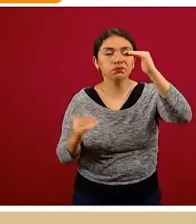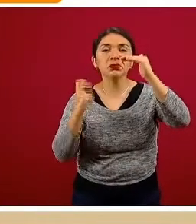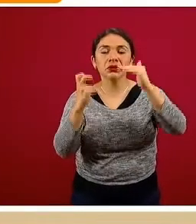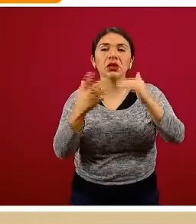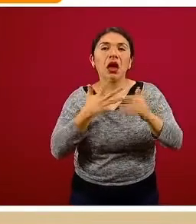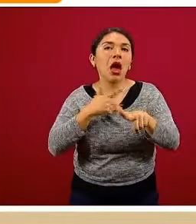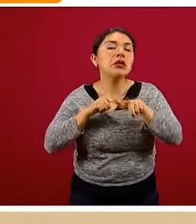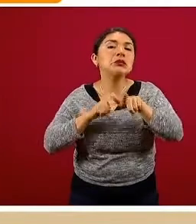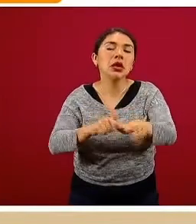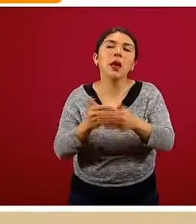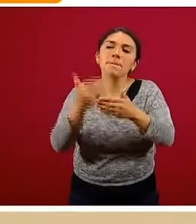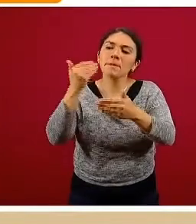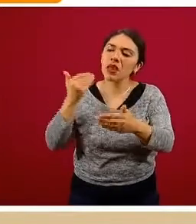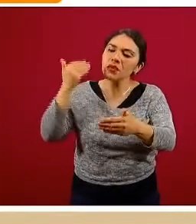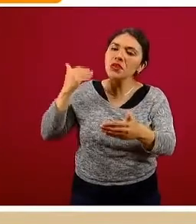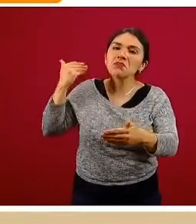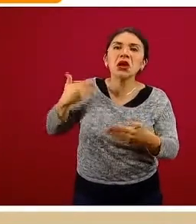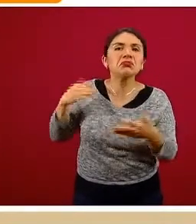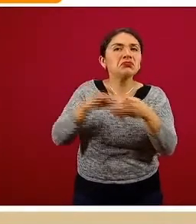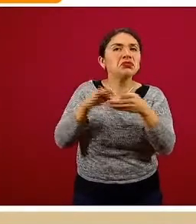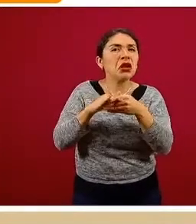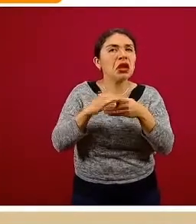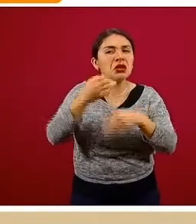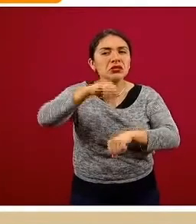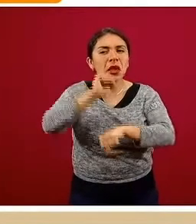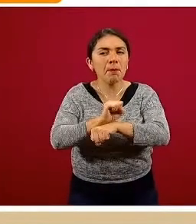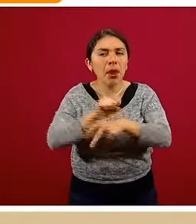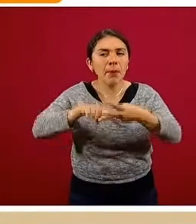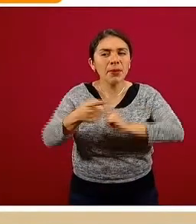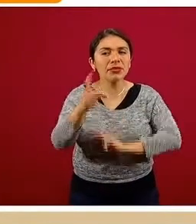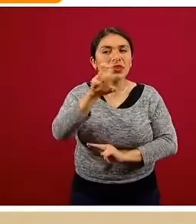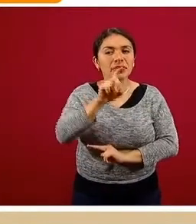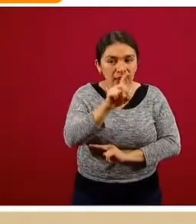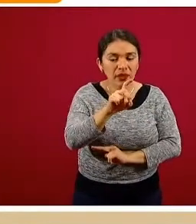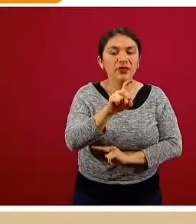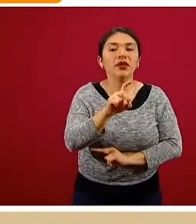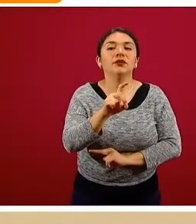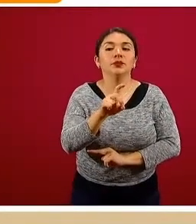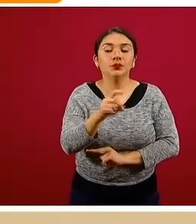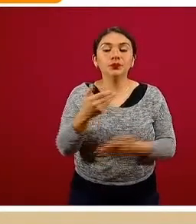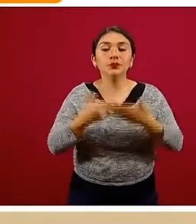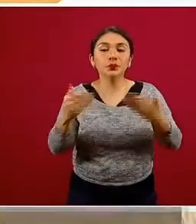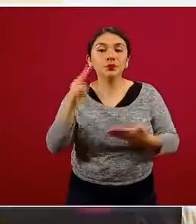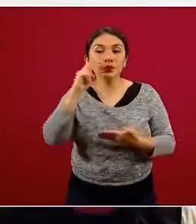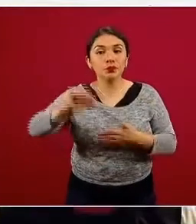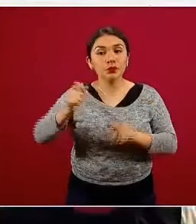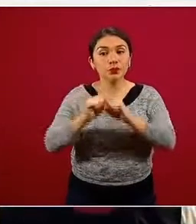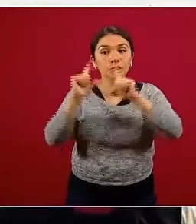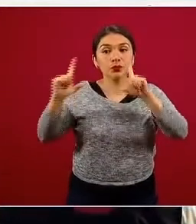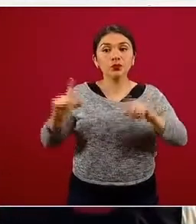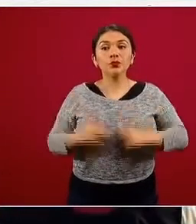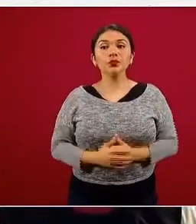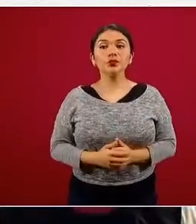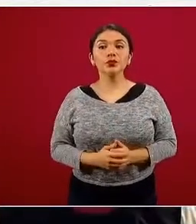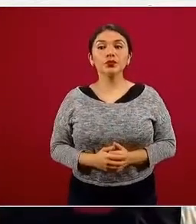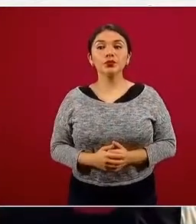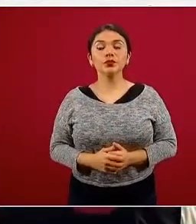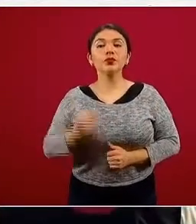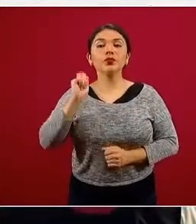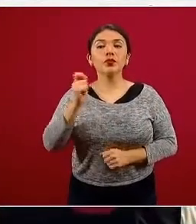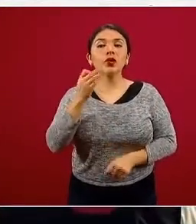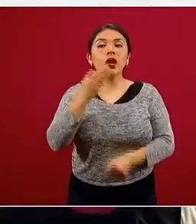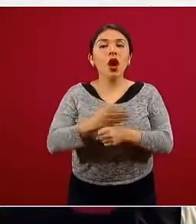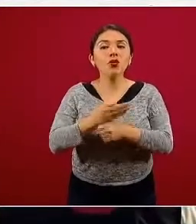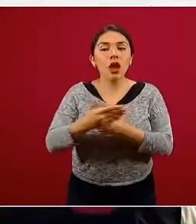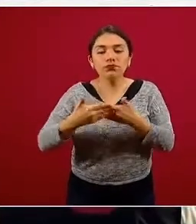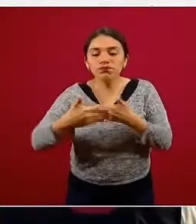que la ha presentado pues prácticamente ya desde la semana 30. Vamos a ver la siguiente diapositiva, es la actualización